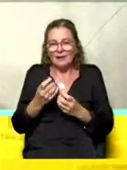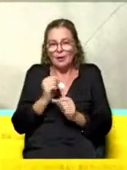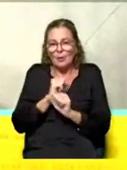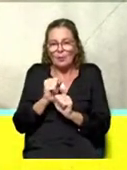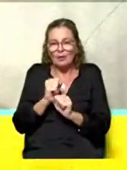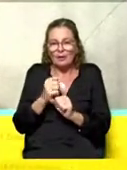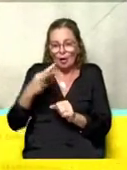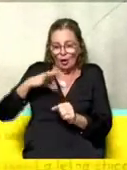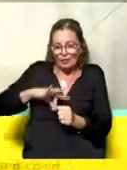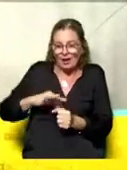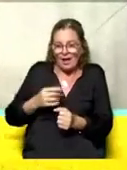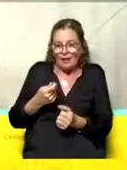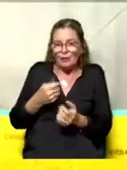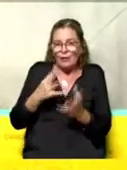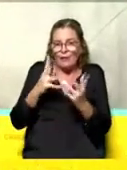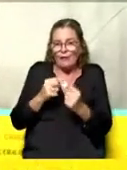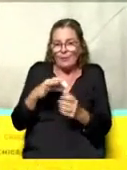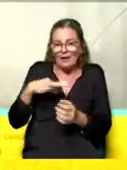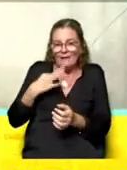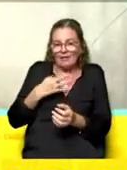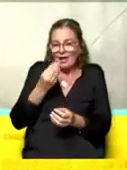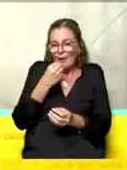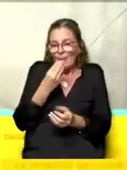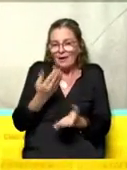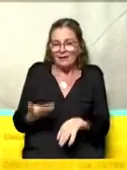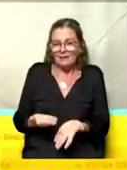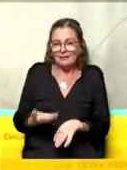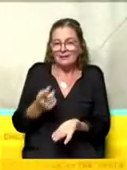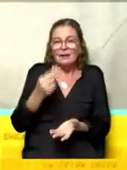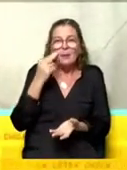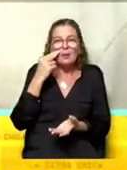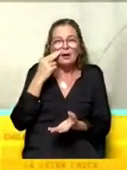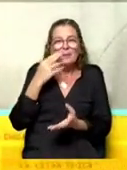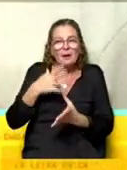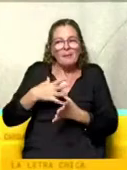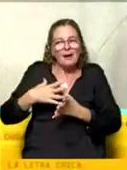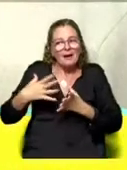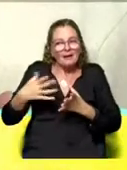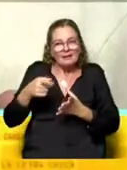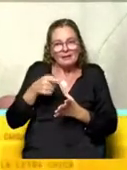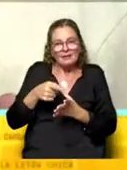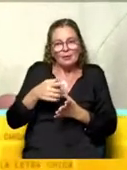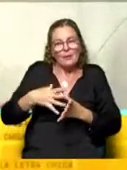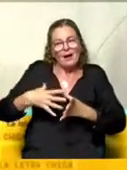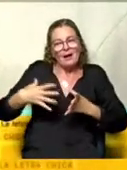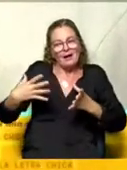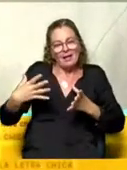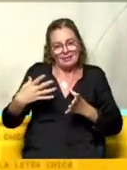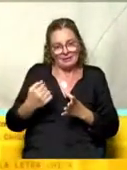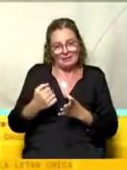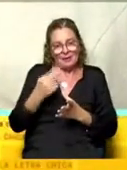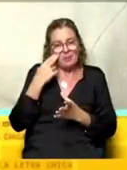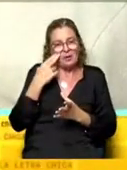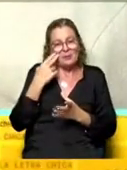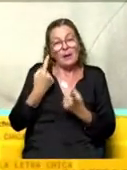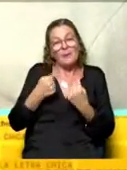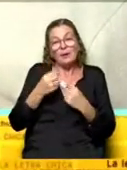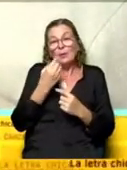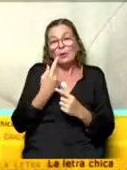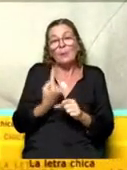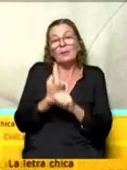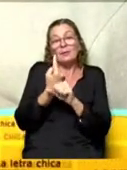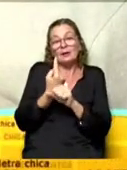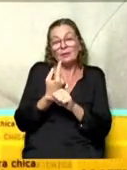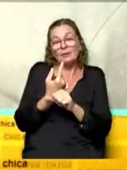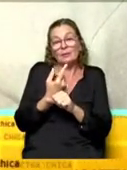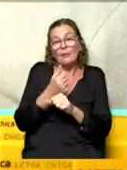sus ingresos ni con su forma de vida. Entonces, el problema es mucho más grosso que esto, ¿no? Es mucho más grande que esto, ¿no? Pero bueno, en principio nosotros